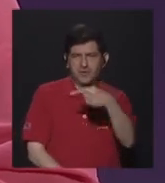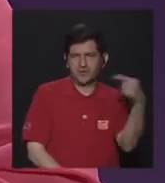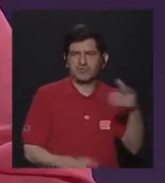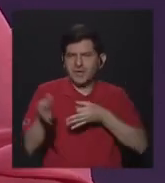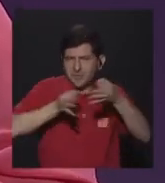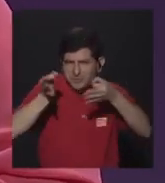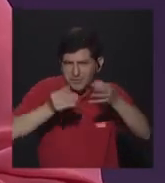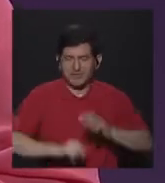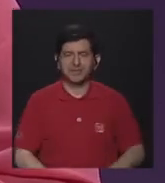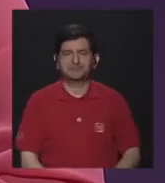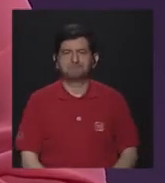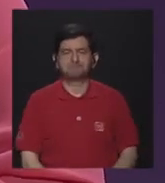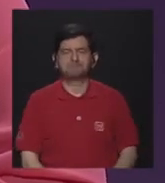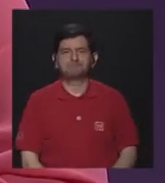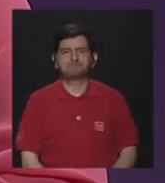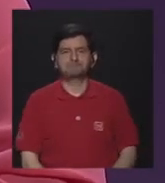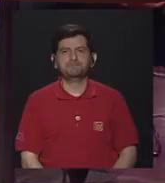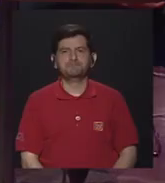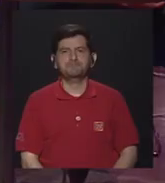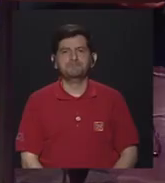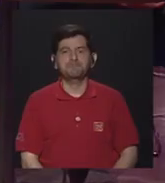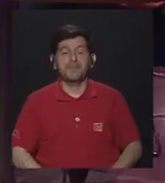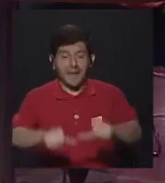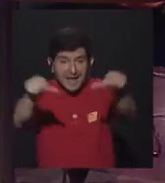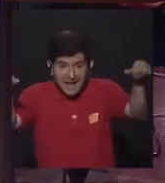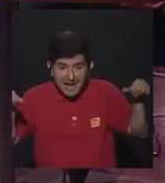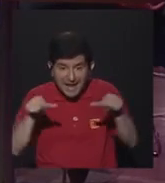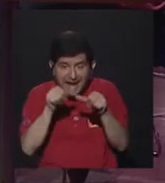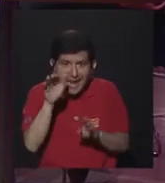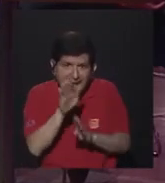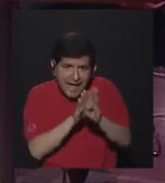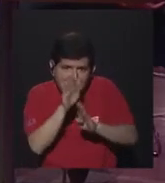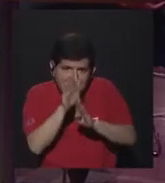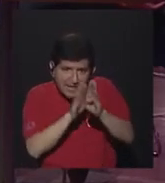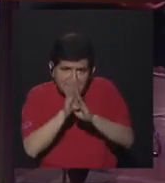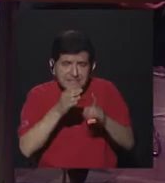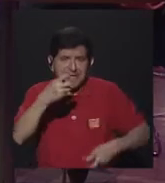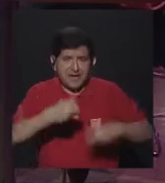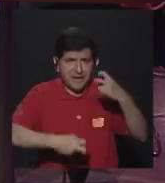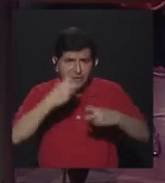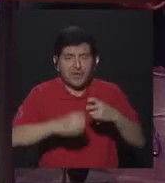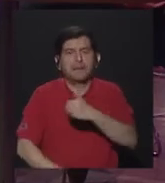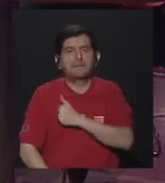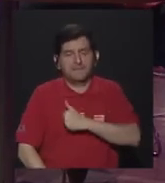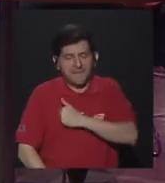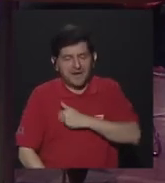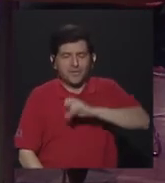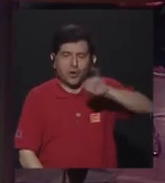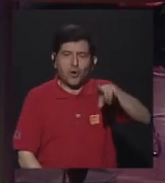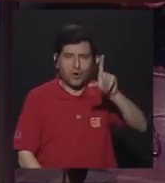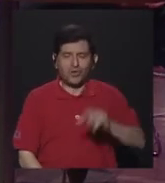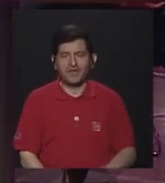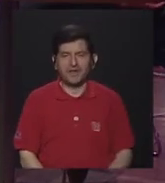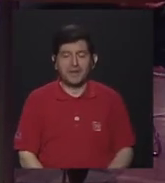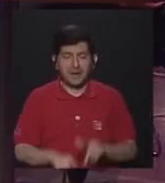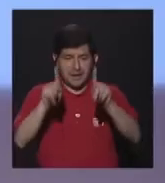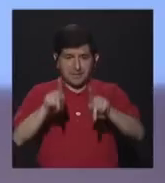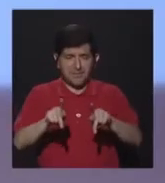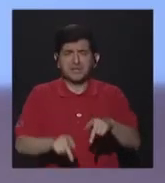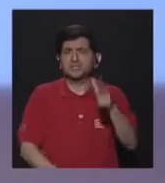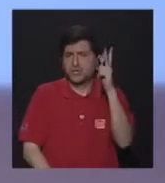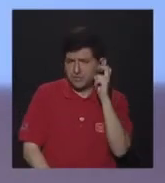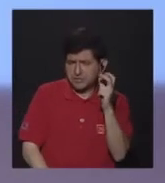pasando ahí bueno lo que él el área donde se desarrolla este conflicto que los televidentes han oído hablar